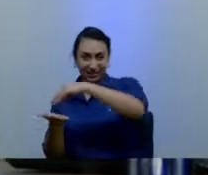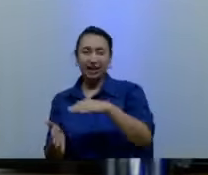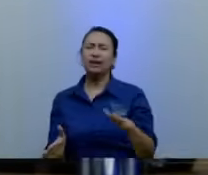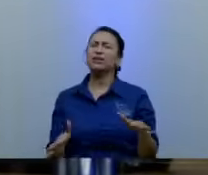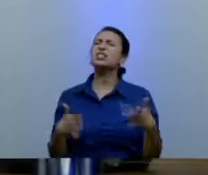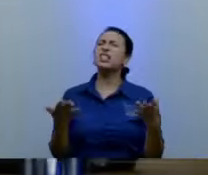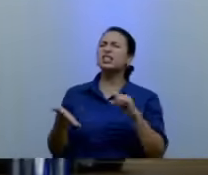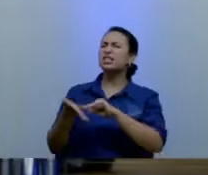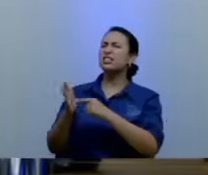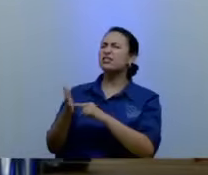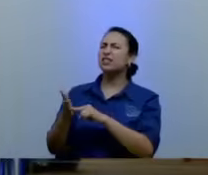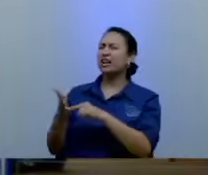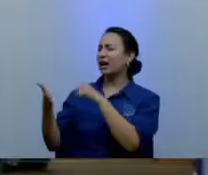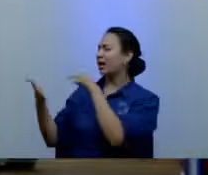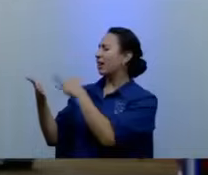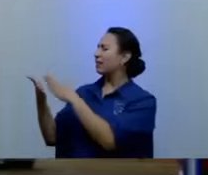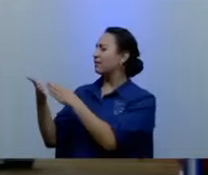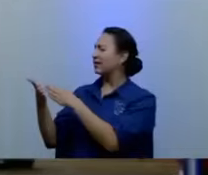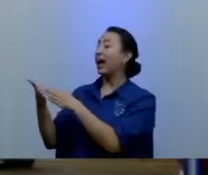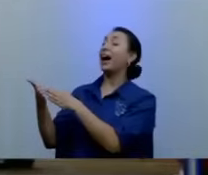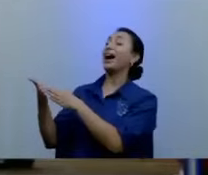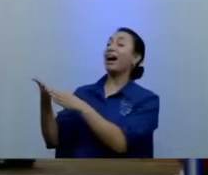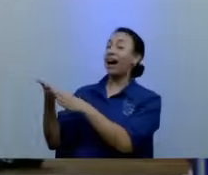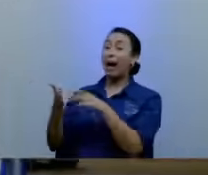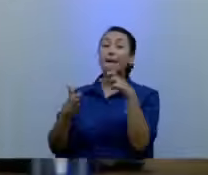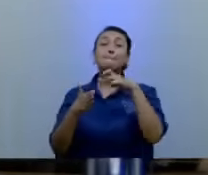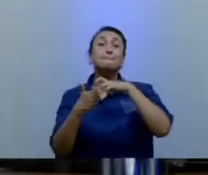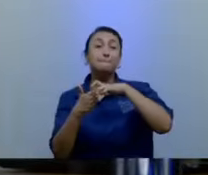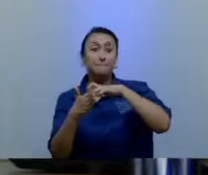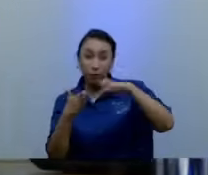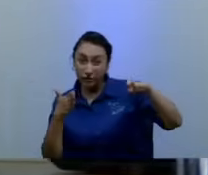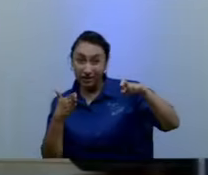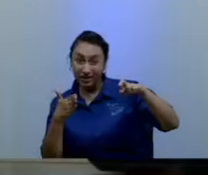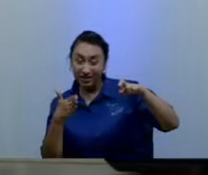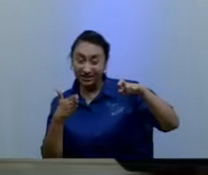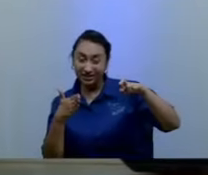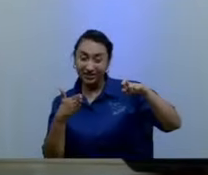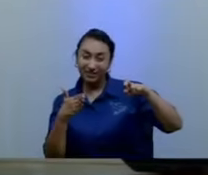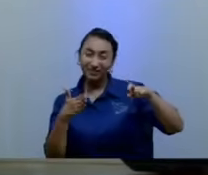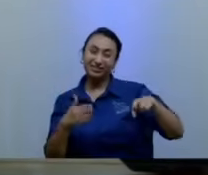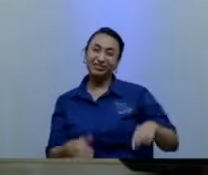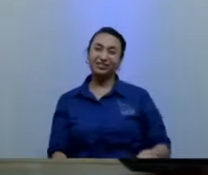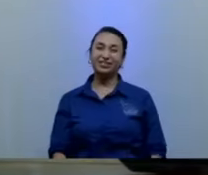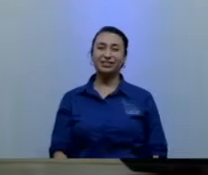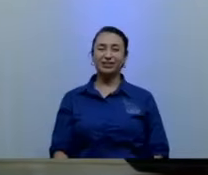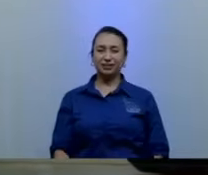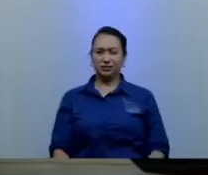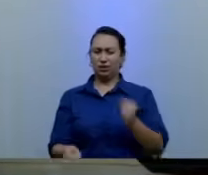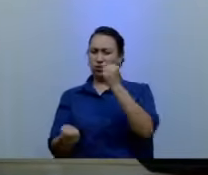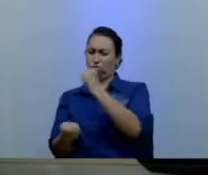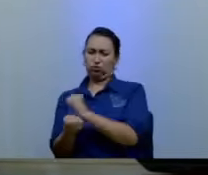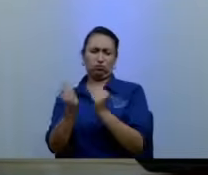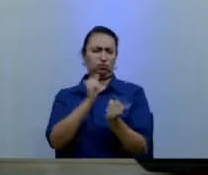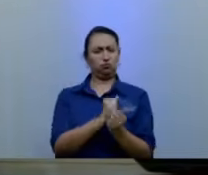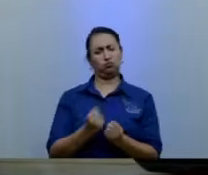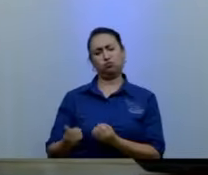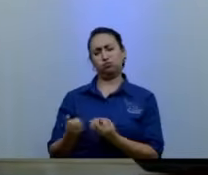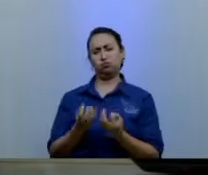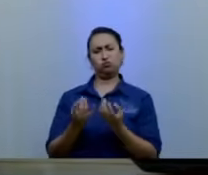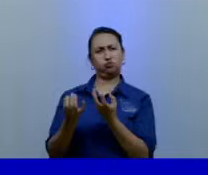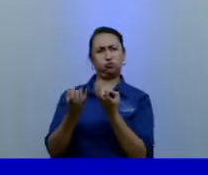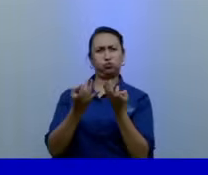Purificación. Ezequiel capítulo 43, verso 24, dice que ellos estaban ofreciendo en holocausto,